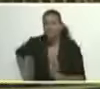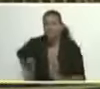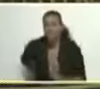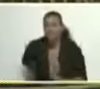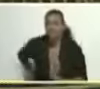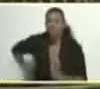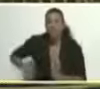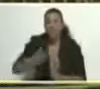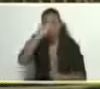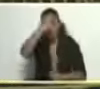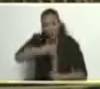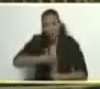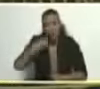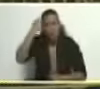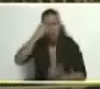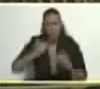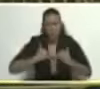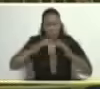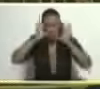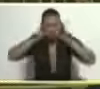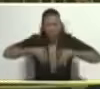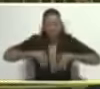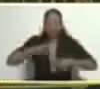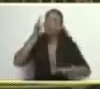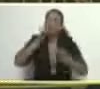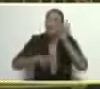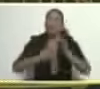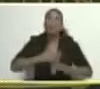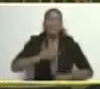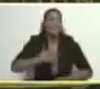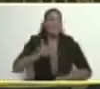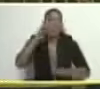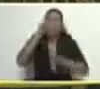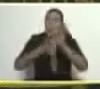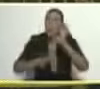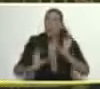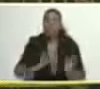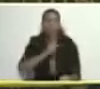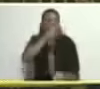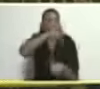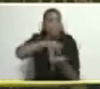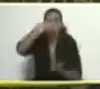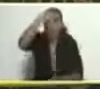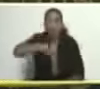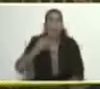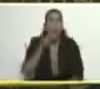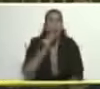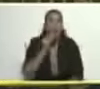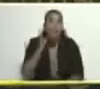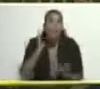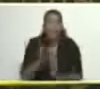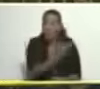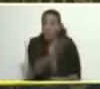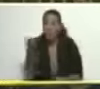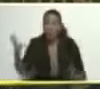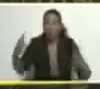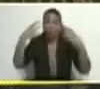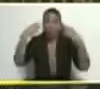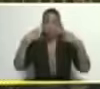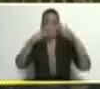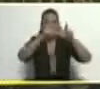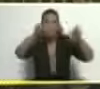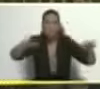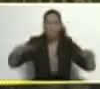Me considero muy afortunado como una persona joven de haberme sentado